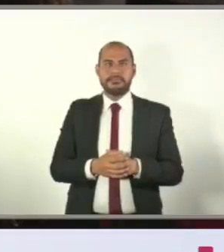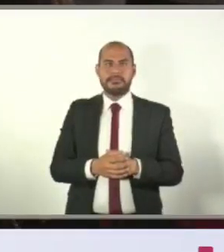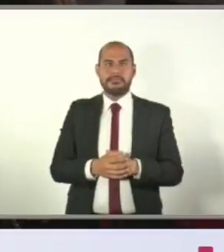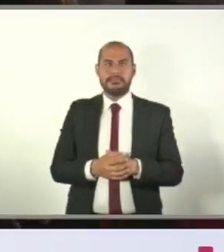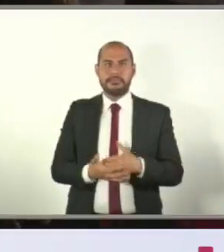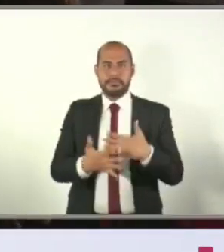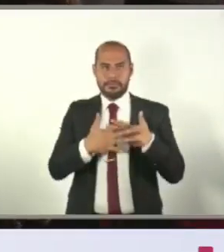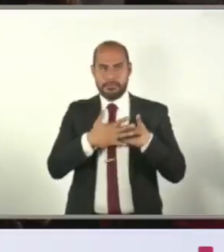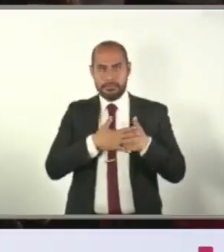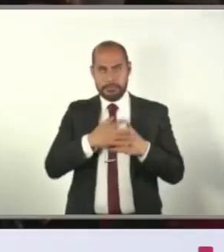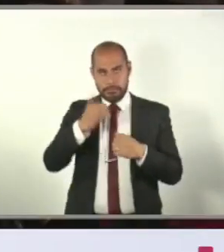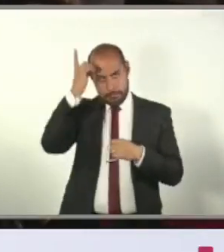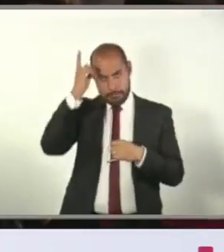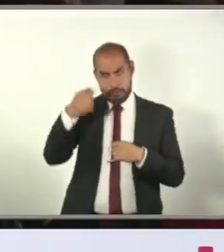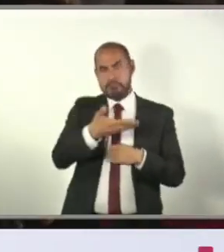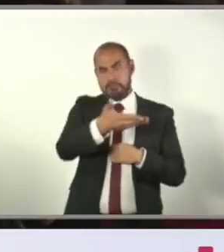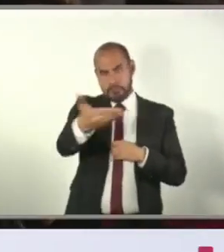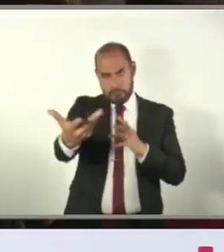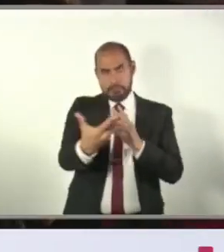Que el amor de Dios esté con ustedes.